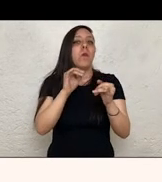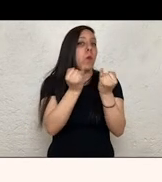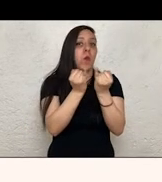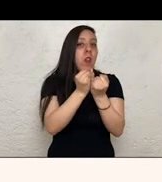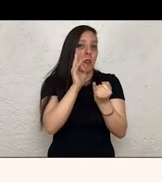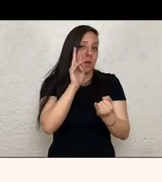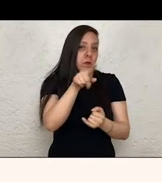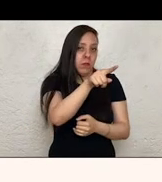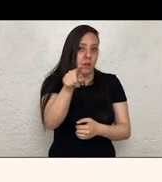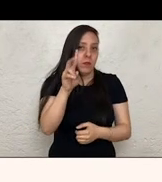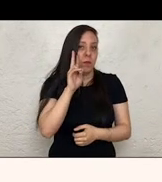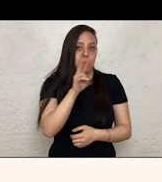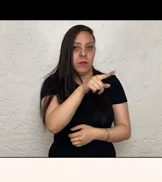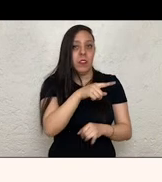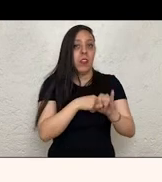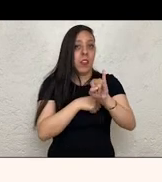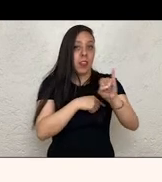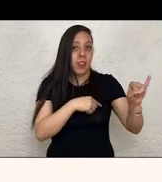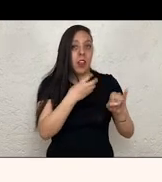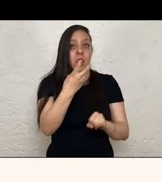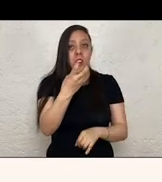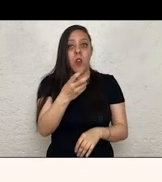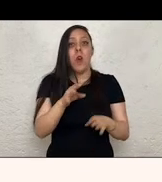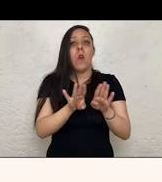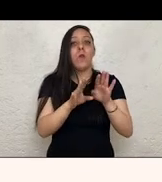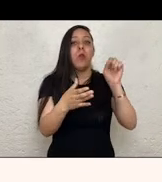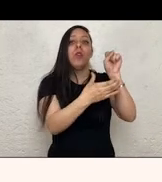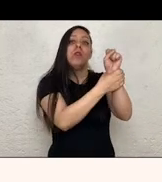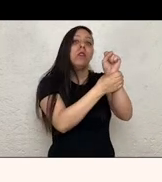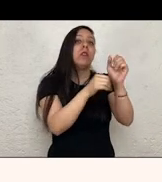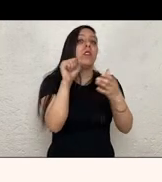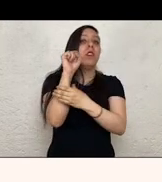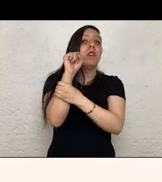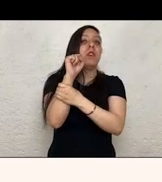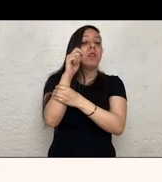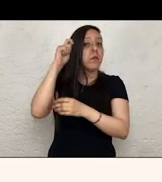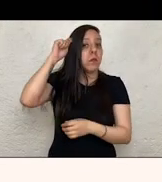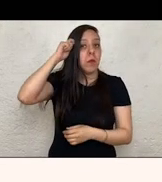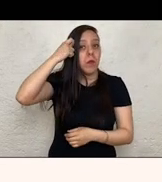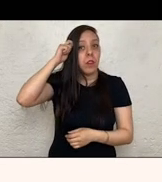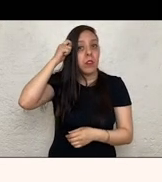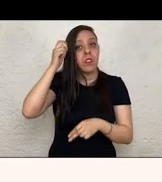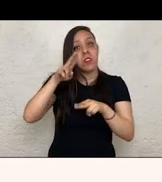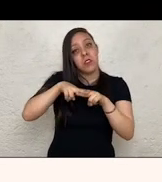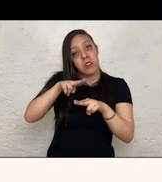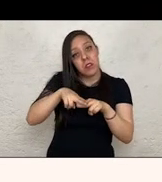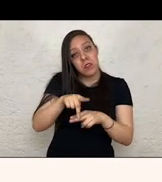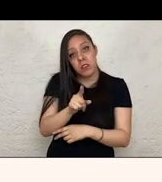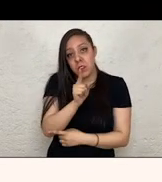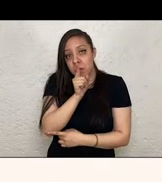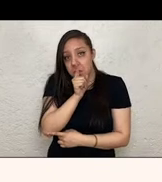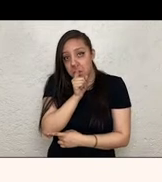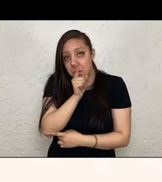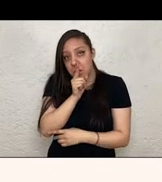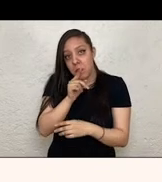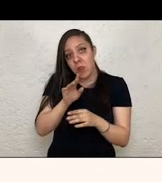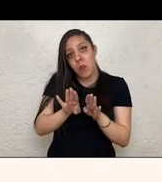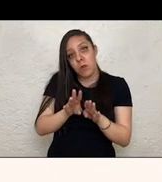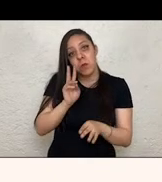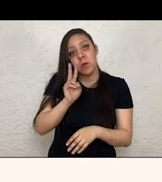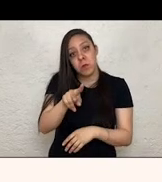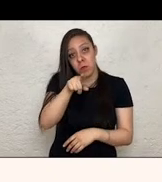de mi punto de vista, ojalá que sea igual para ustedes, una esclava, una sirvienta que está bien sentadita, bien